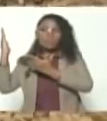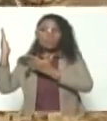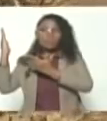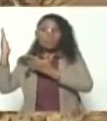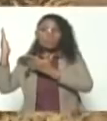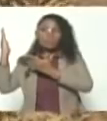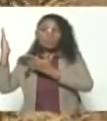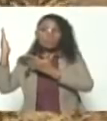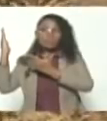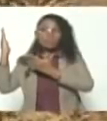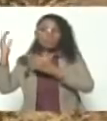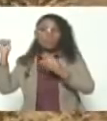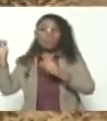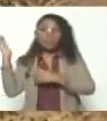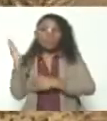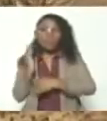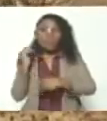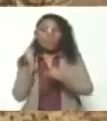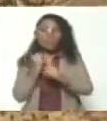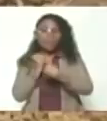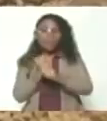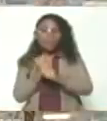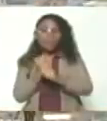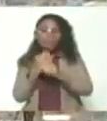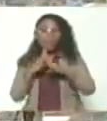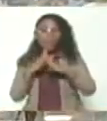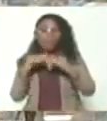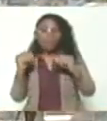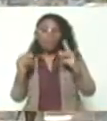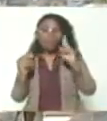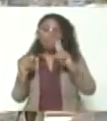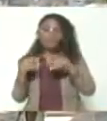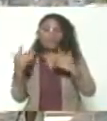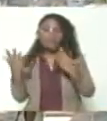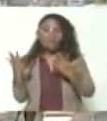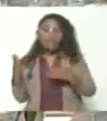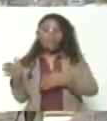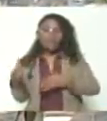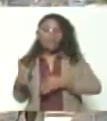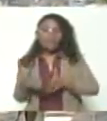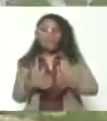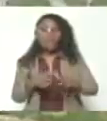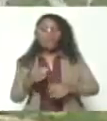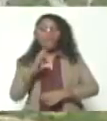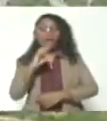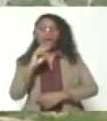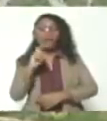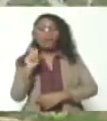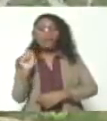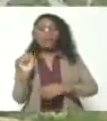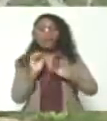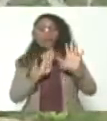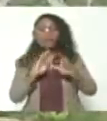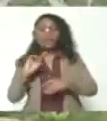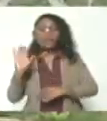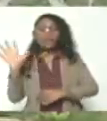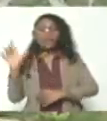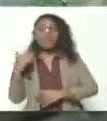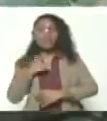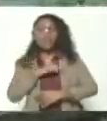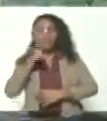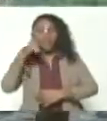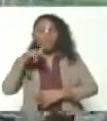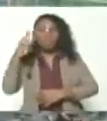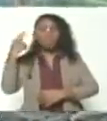esta banda paramilitar en todo lo que tiene que ver con la colina, la cota 905. Nuestro pueblo tiene que reflexionar